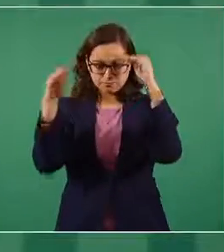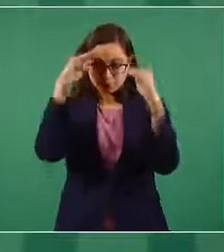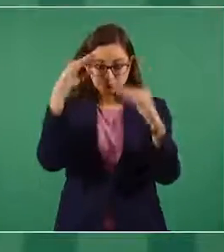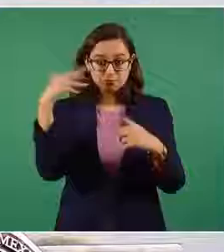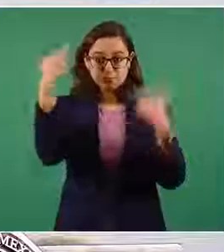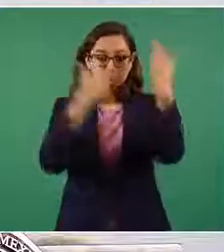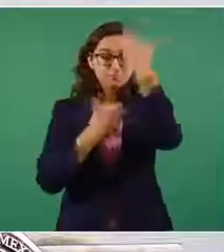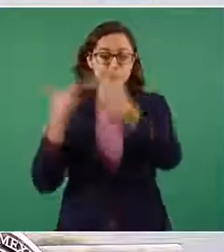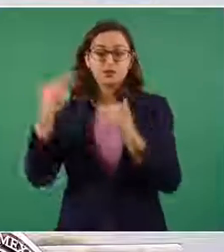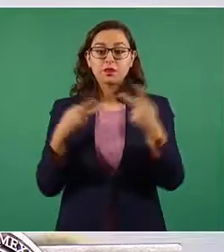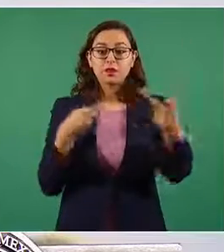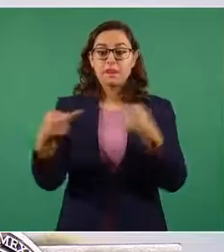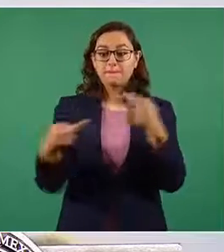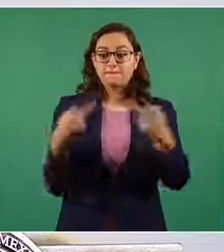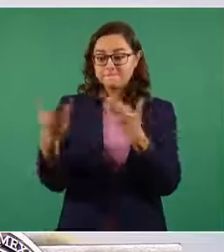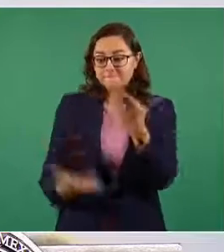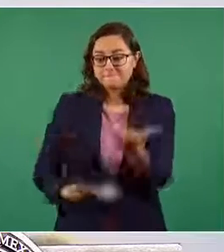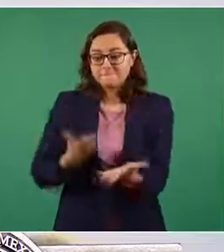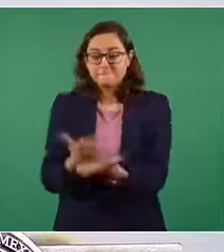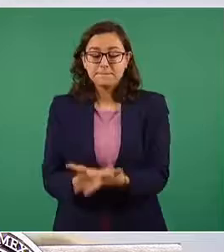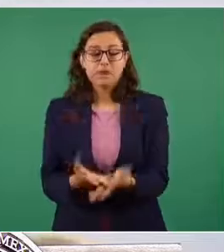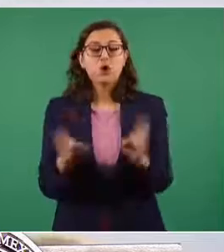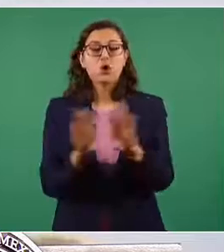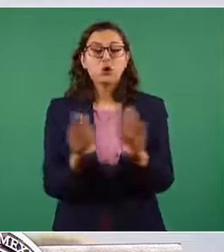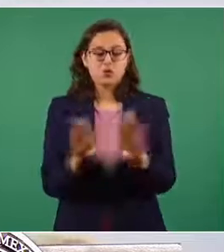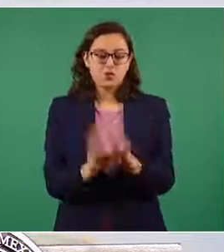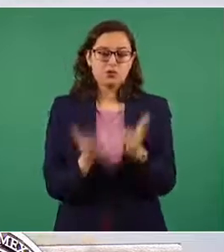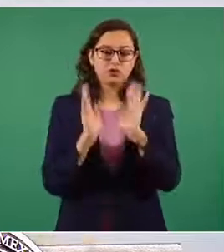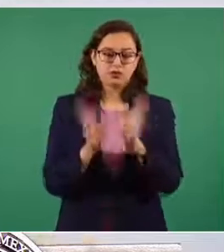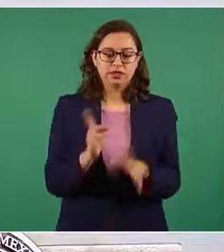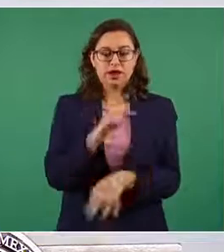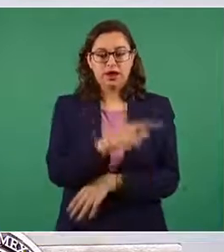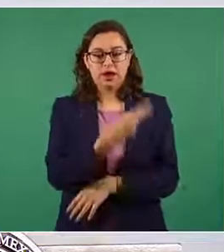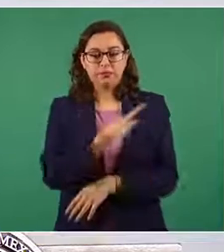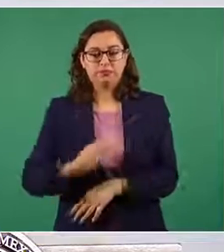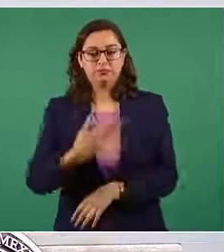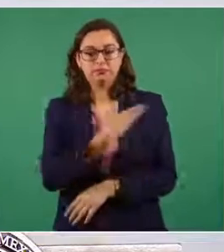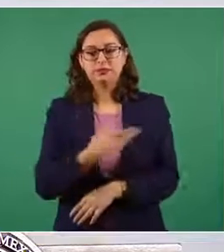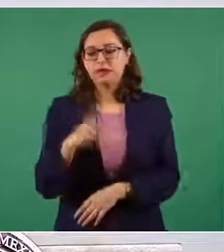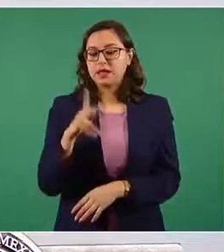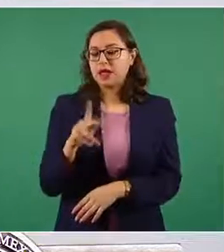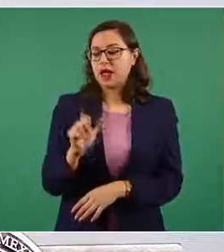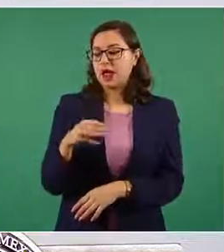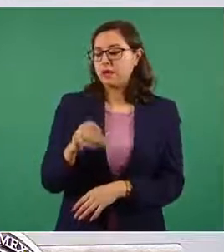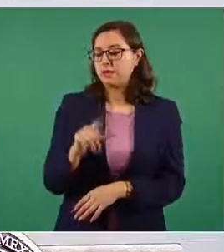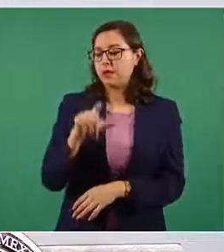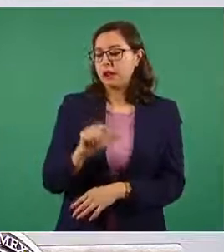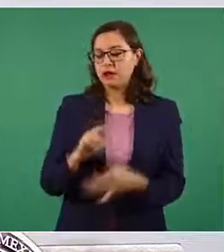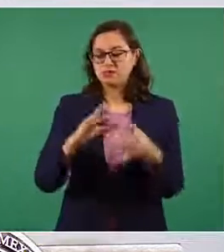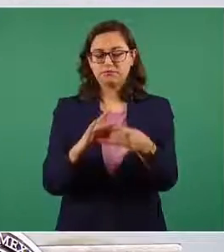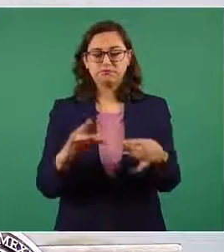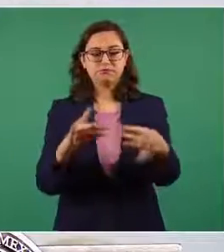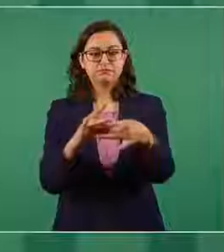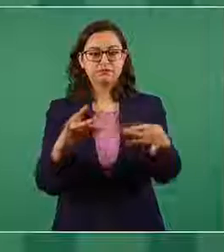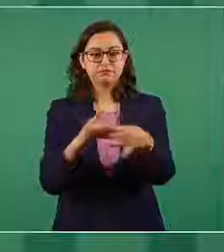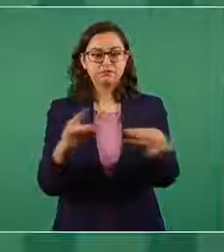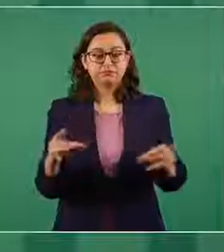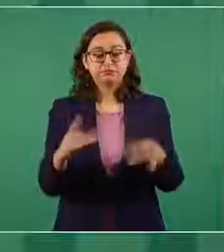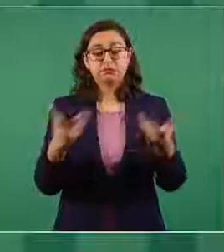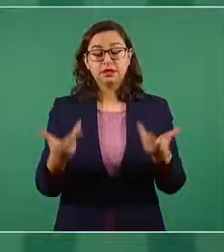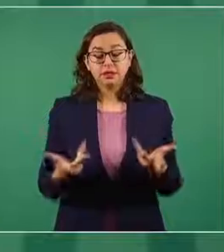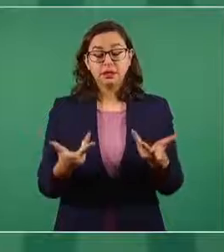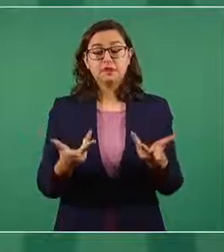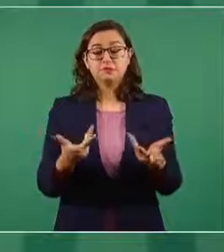estrategia que efectivamente ya anunció la vicepresidenta Kamala Harris. Es importante que venga una delegación de este